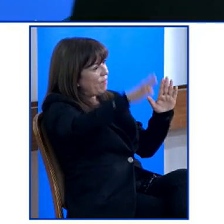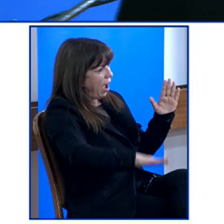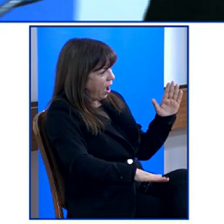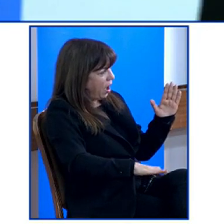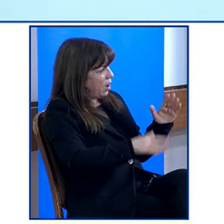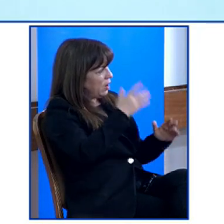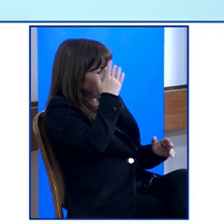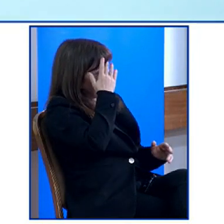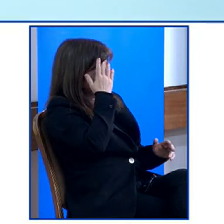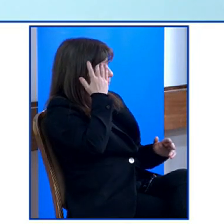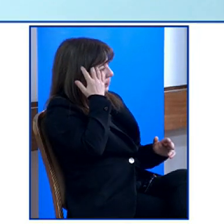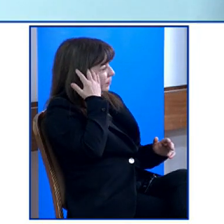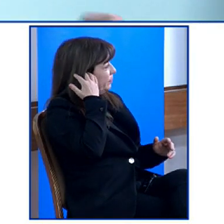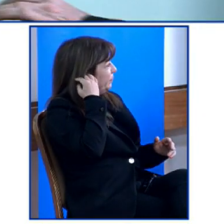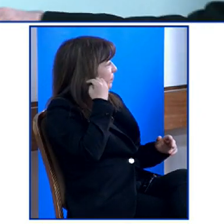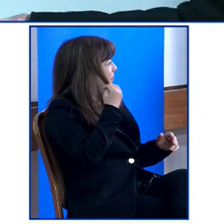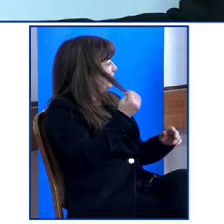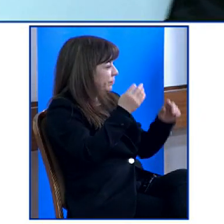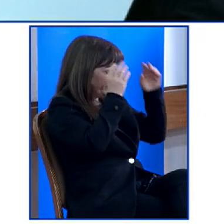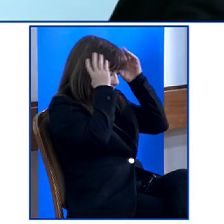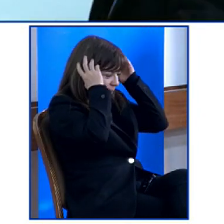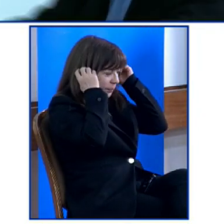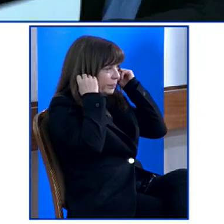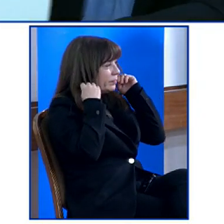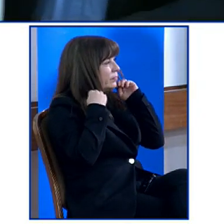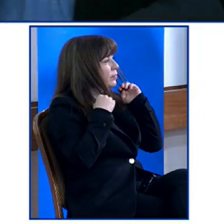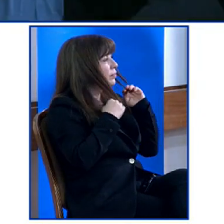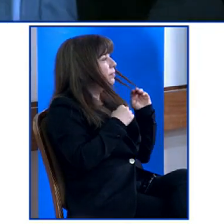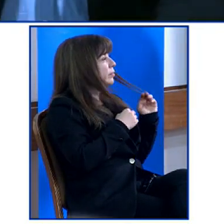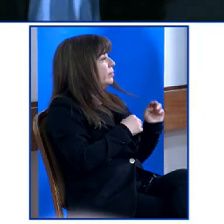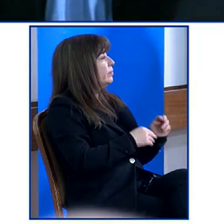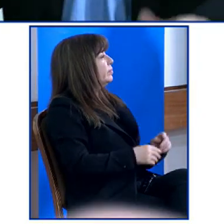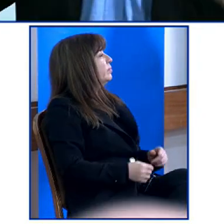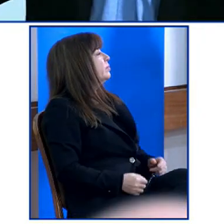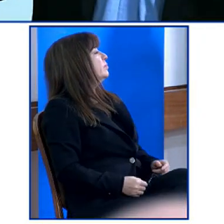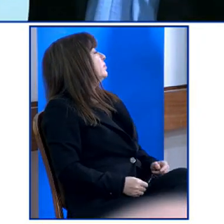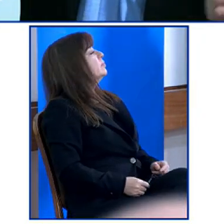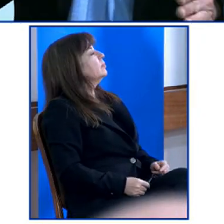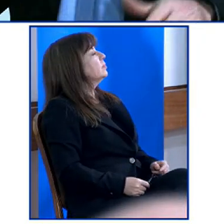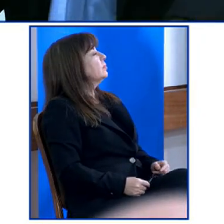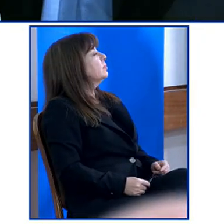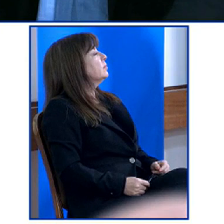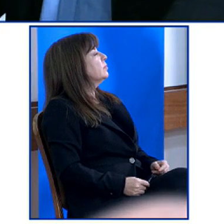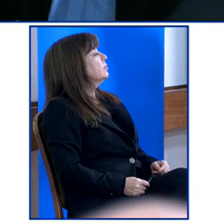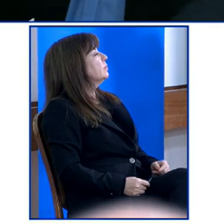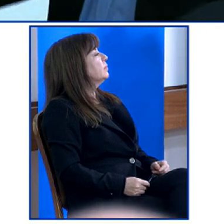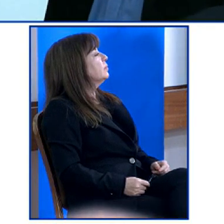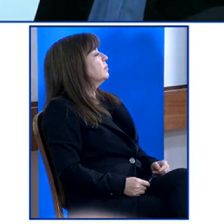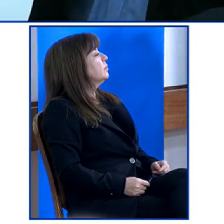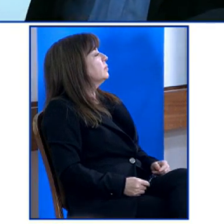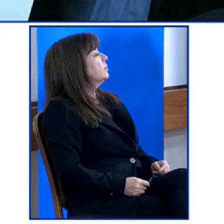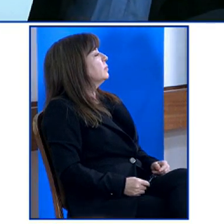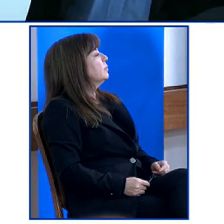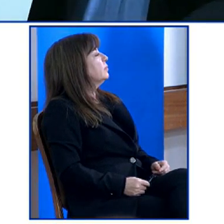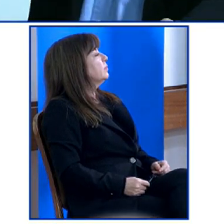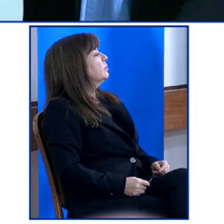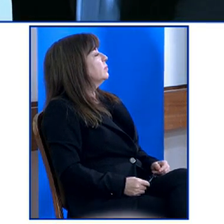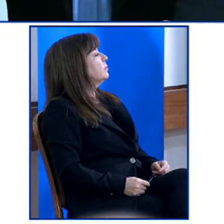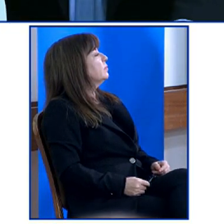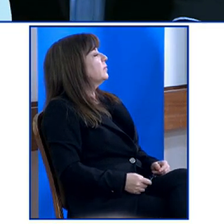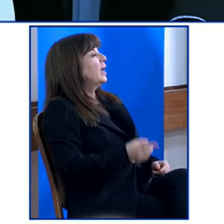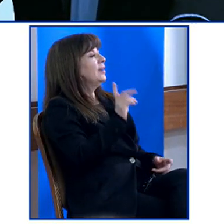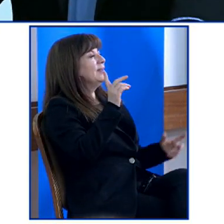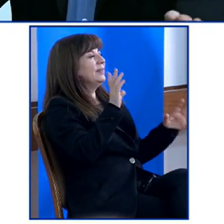¿qué? Para el streamer tengo que poner acá. Ya, es que acabo de descubrir que ahora soy daltónico al verde, porque no lo veo